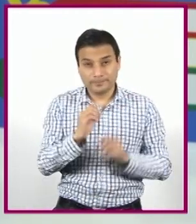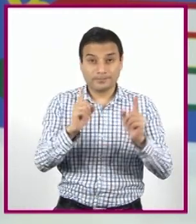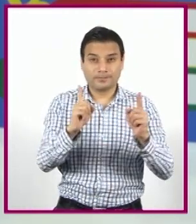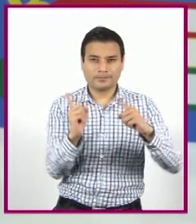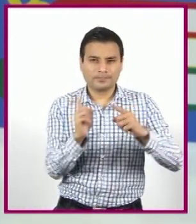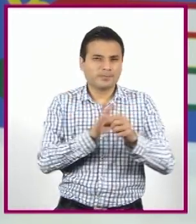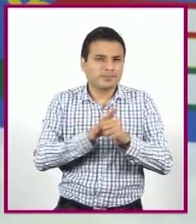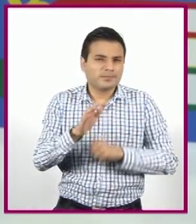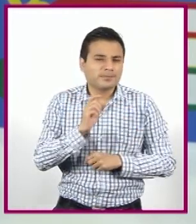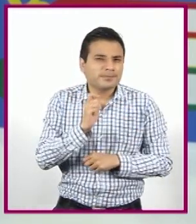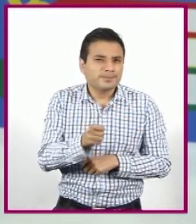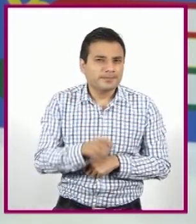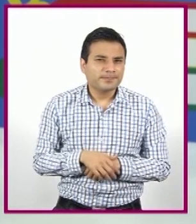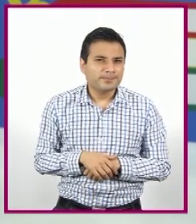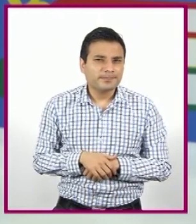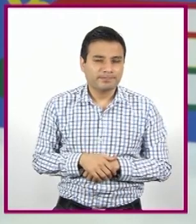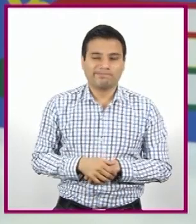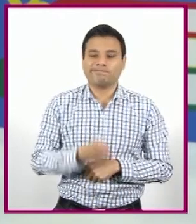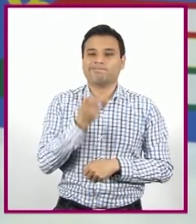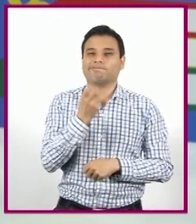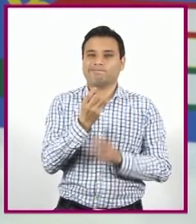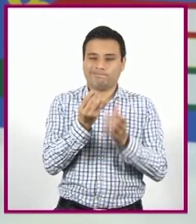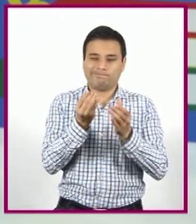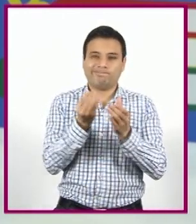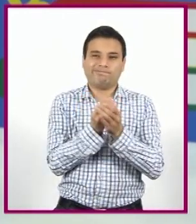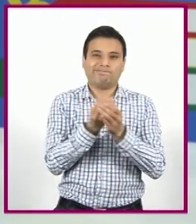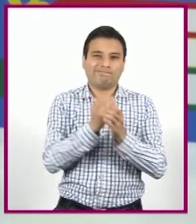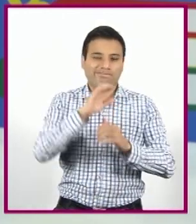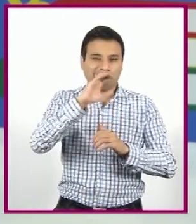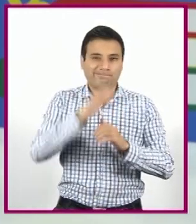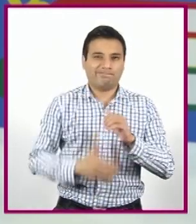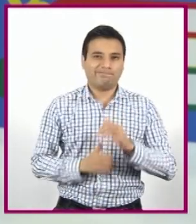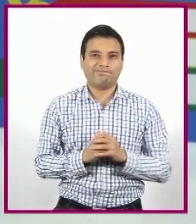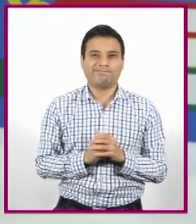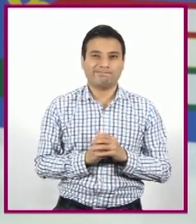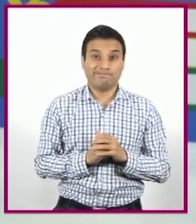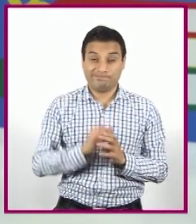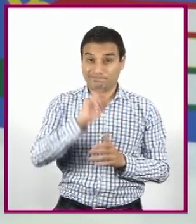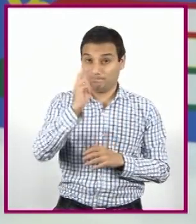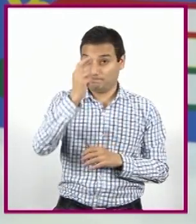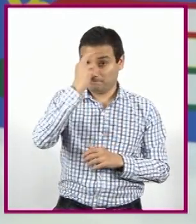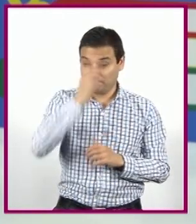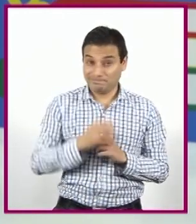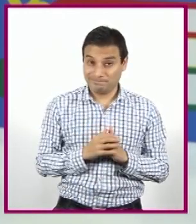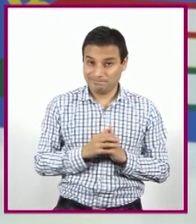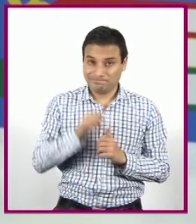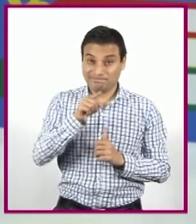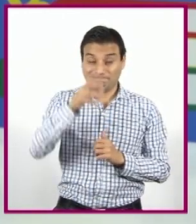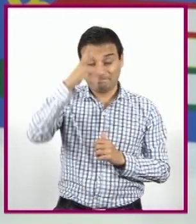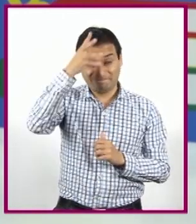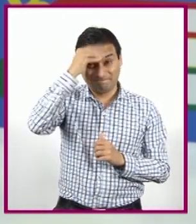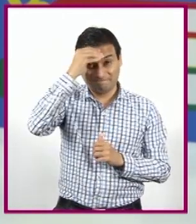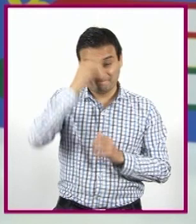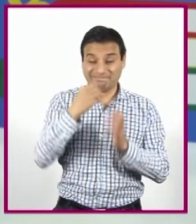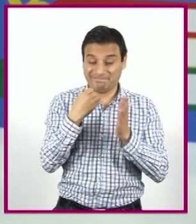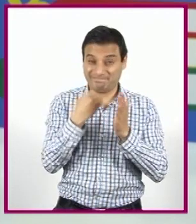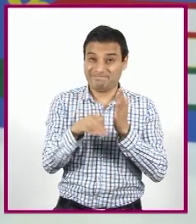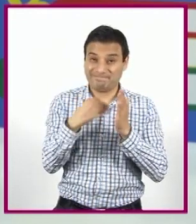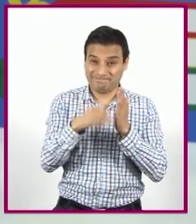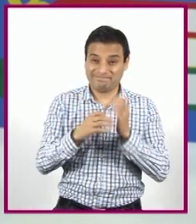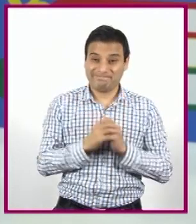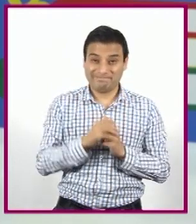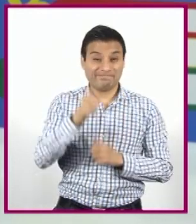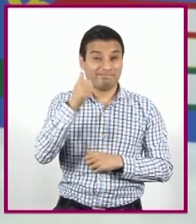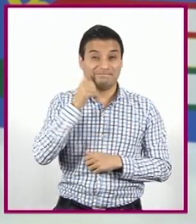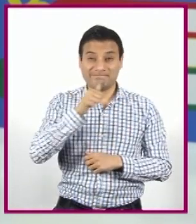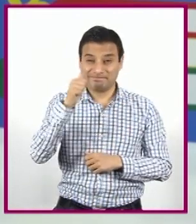cursivas. Con esto terminamos el contenido de nuestra sesión, pero recuerden que el aprendizaje no se termina.